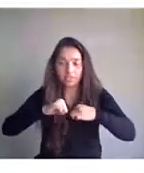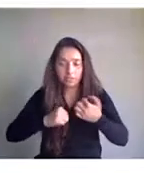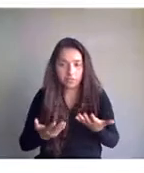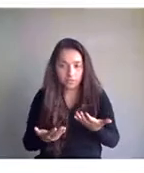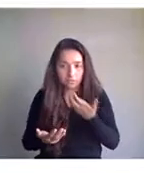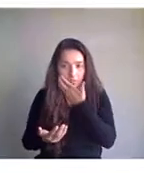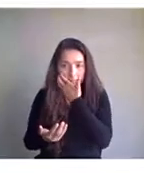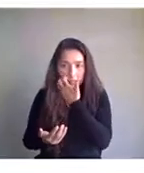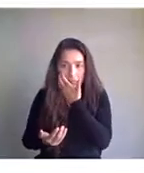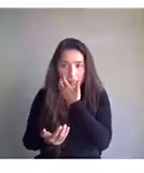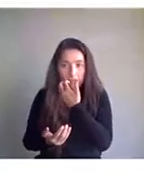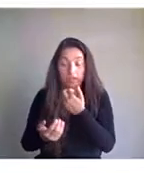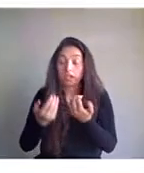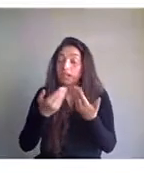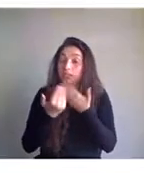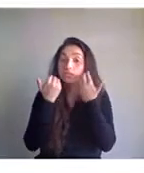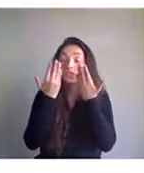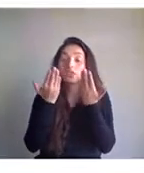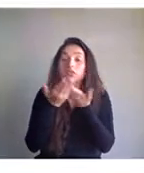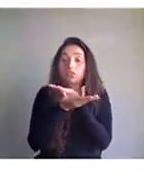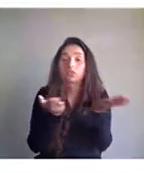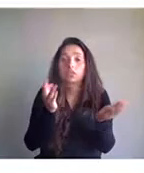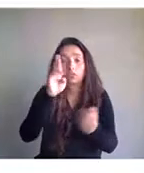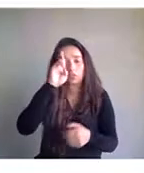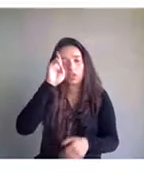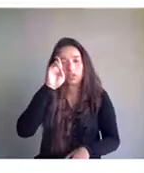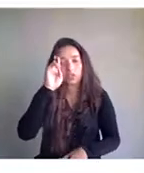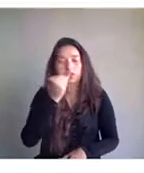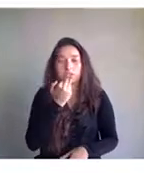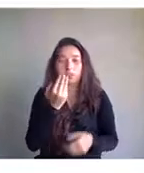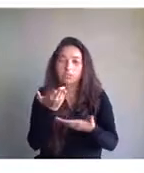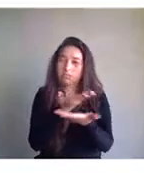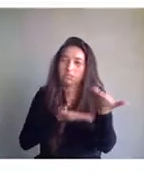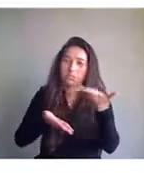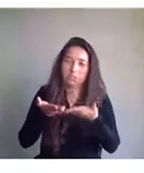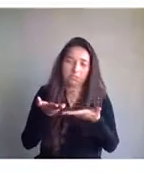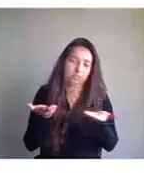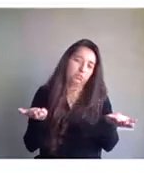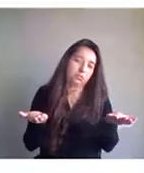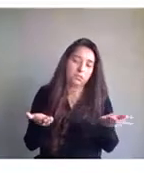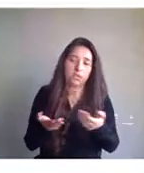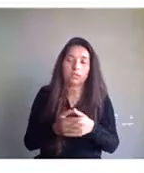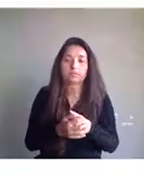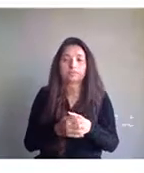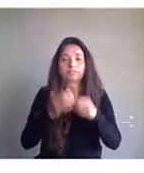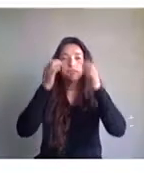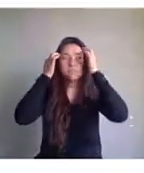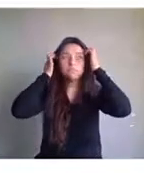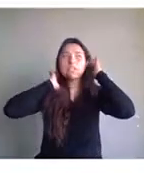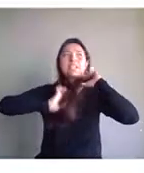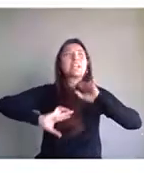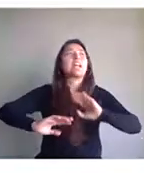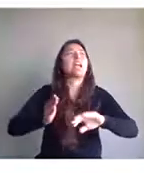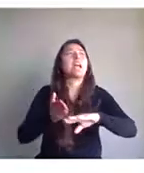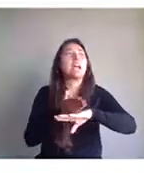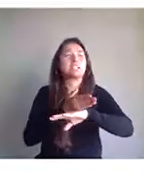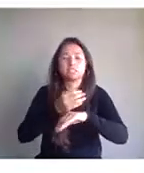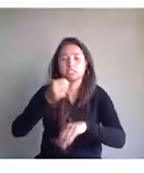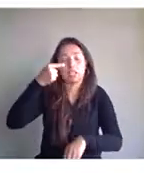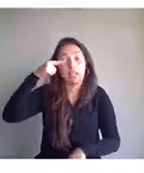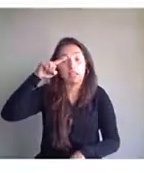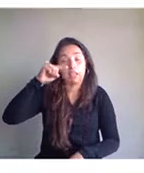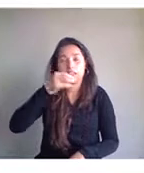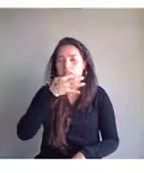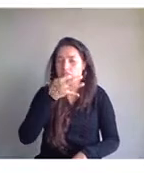reflexión para el debate de ustedes creo que lo mencionaba alejandra el comienzo es la necesidad